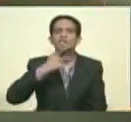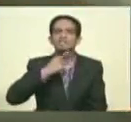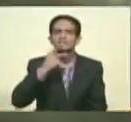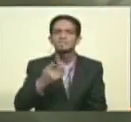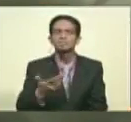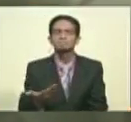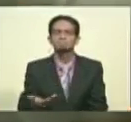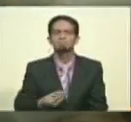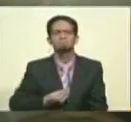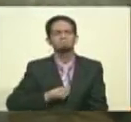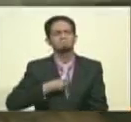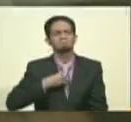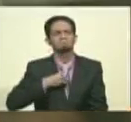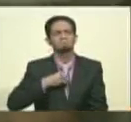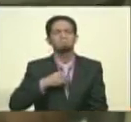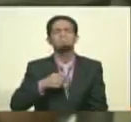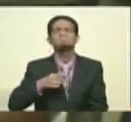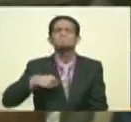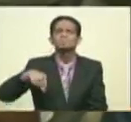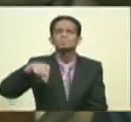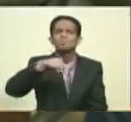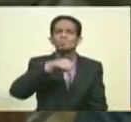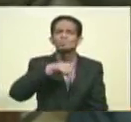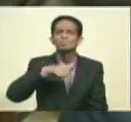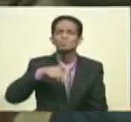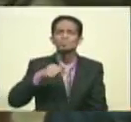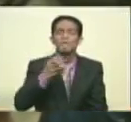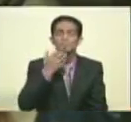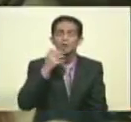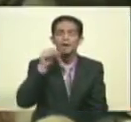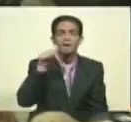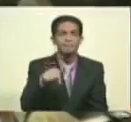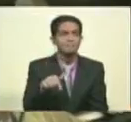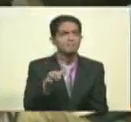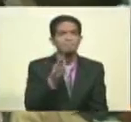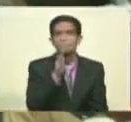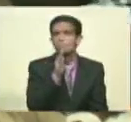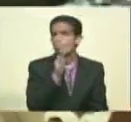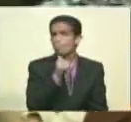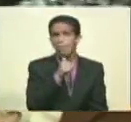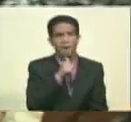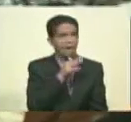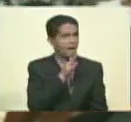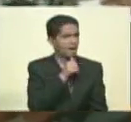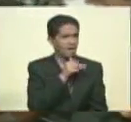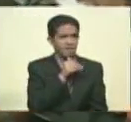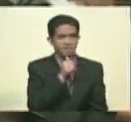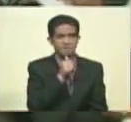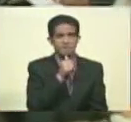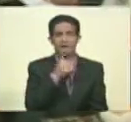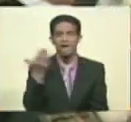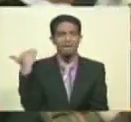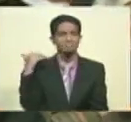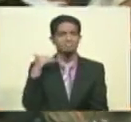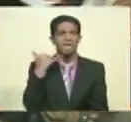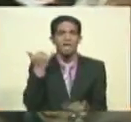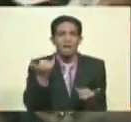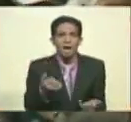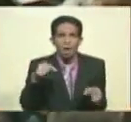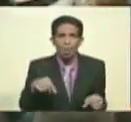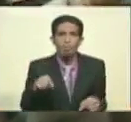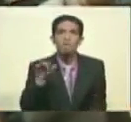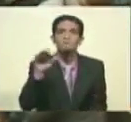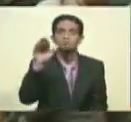Tenemos que seguir gritando nosotros por todas partes. Aquí no ha habido, ni hay, ni habrá presos políticos.